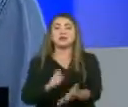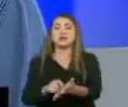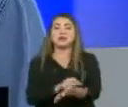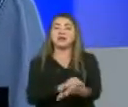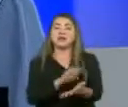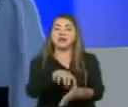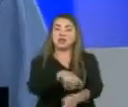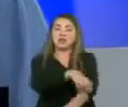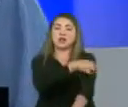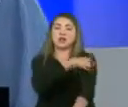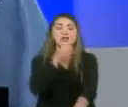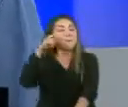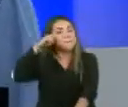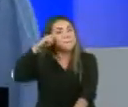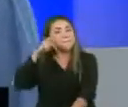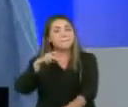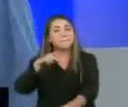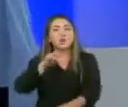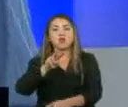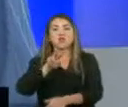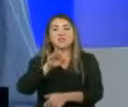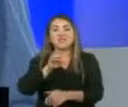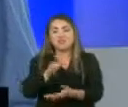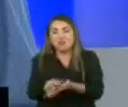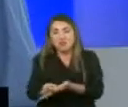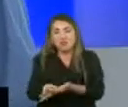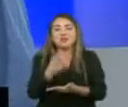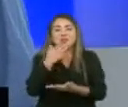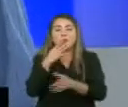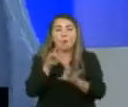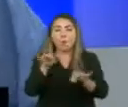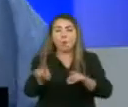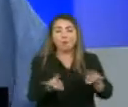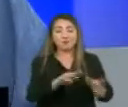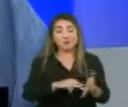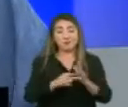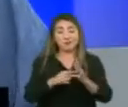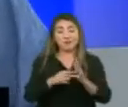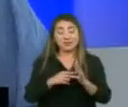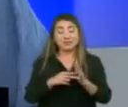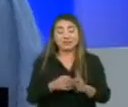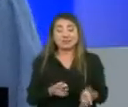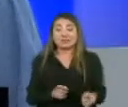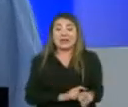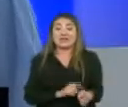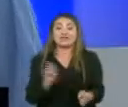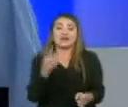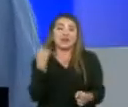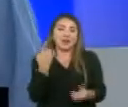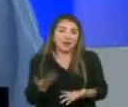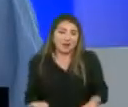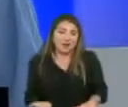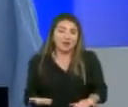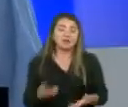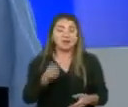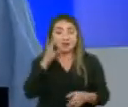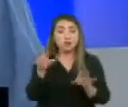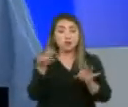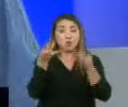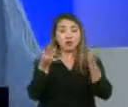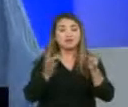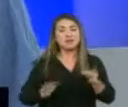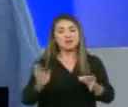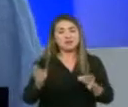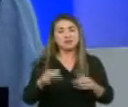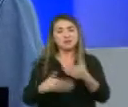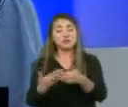y el resto de las provincias y las comunas quedan también aisladas. Entonces, analicemos el problema de carácter general. Démonos cuenta de que esto va a seguir ocurriendo,